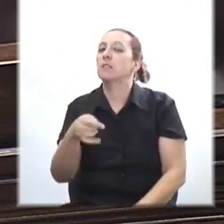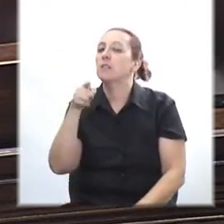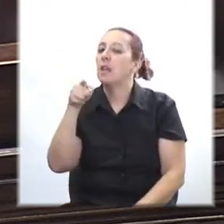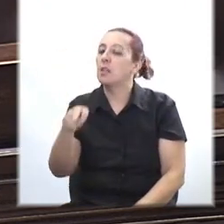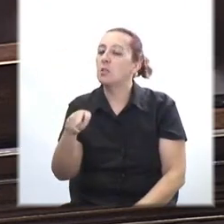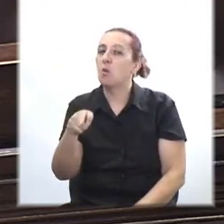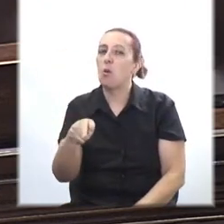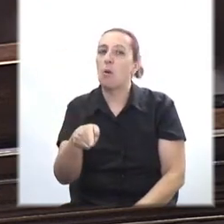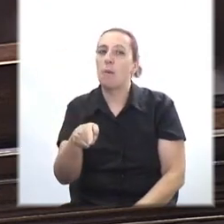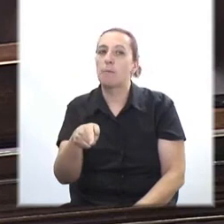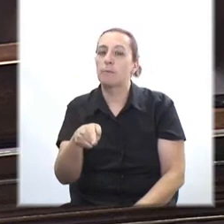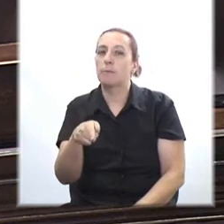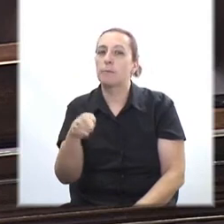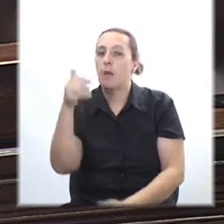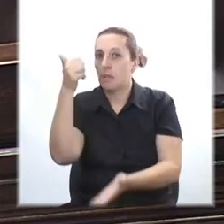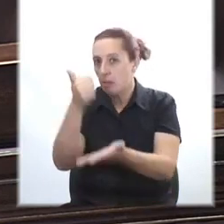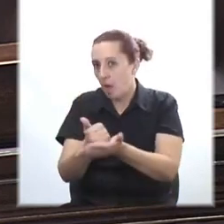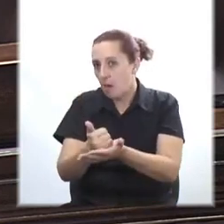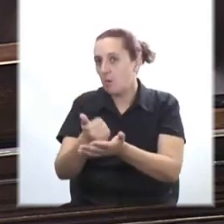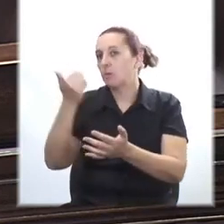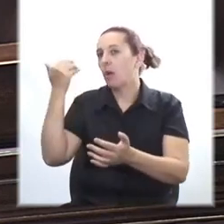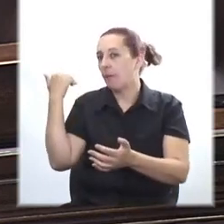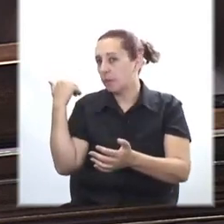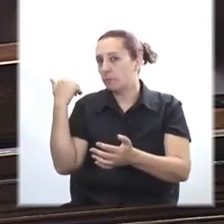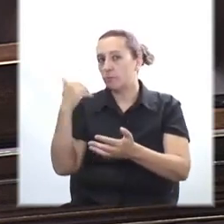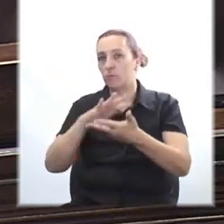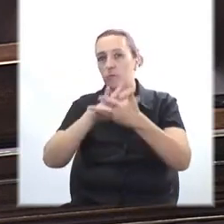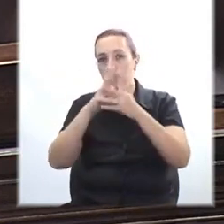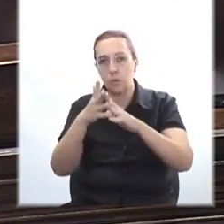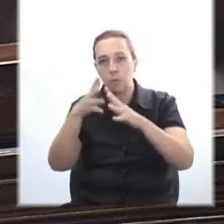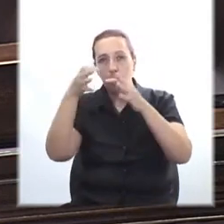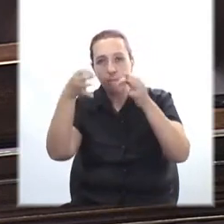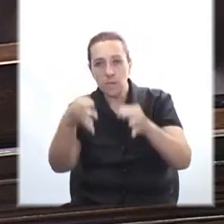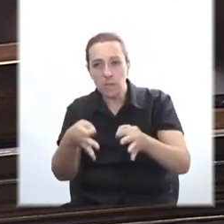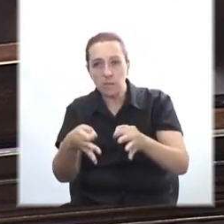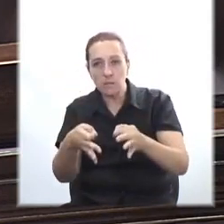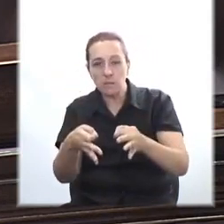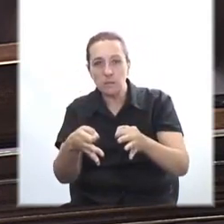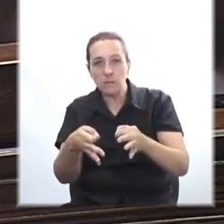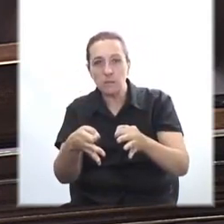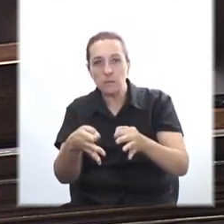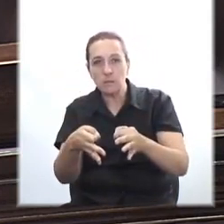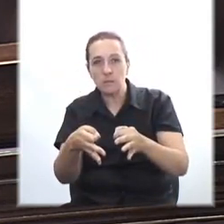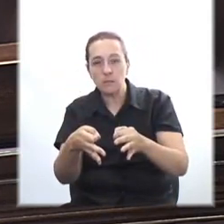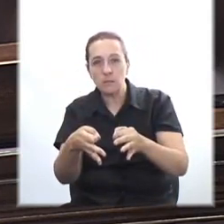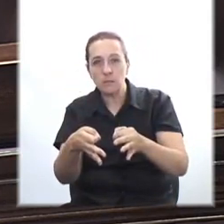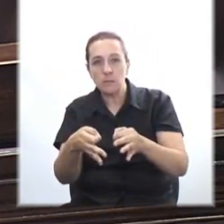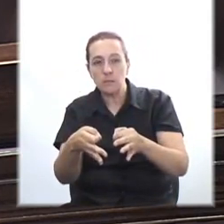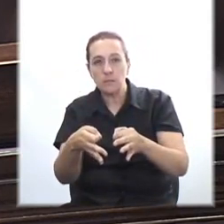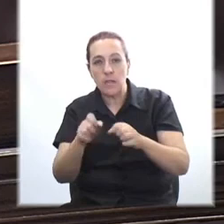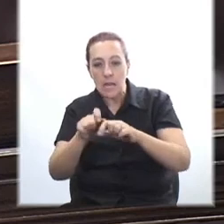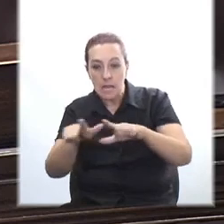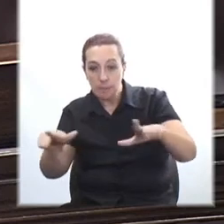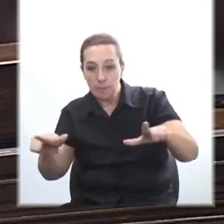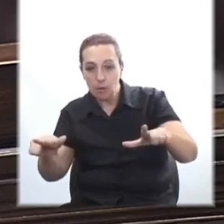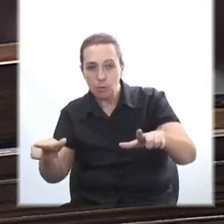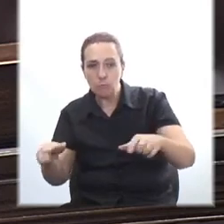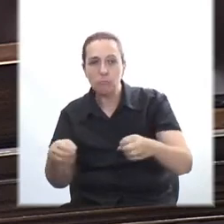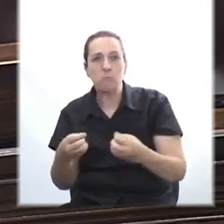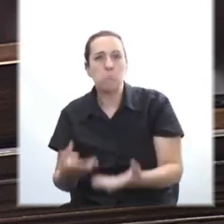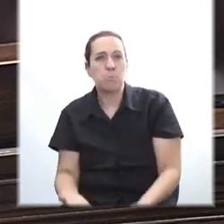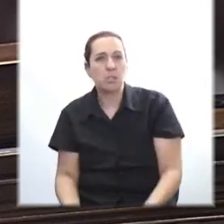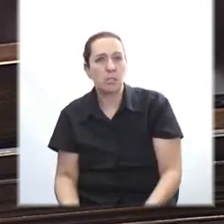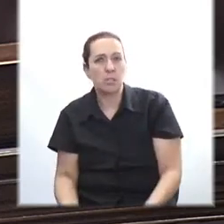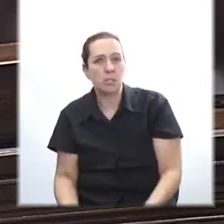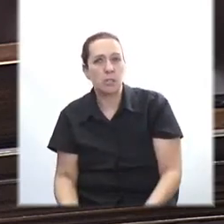estaban o están en la forma adecuada, si los mismos están limpios, entonces, ¿qué es lo que pasa? Que en